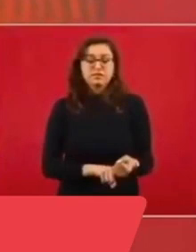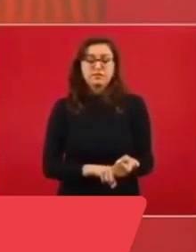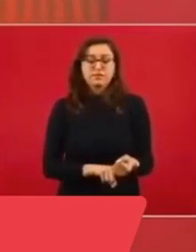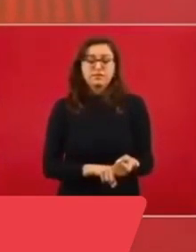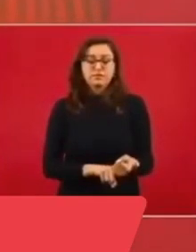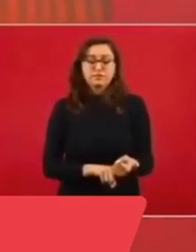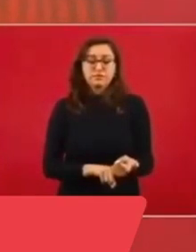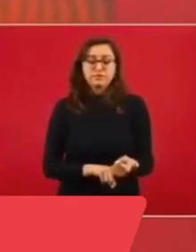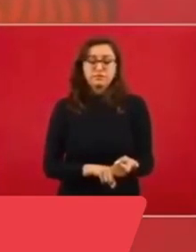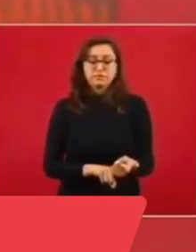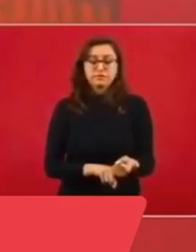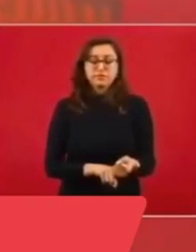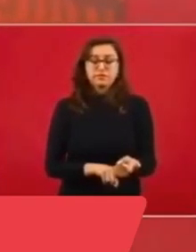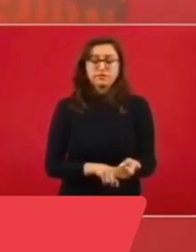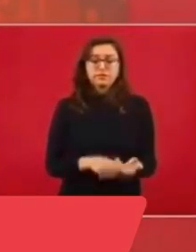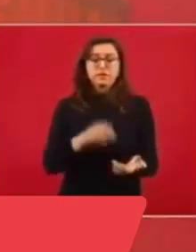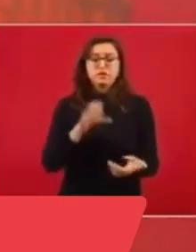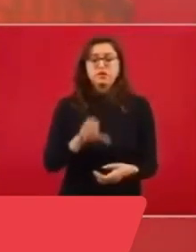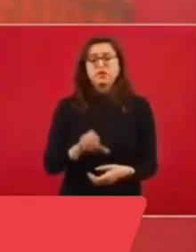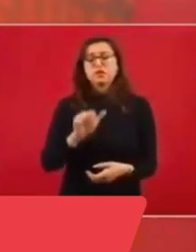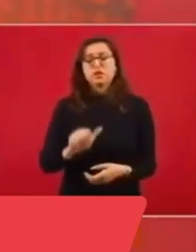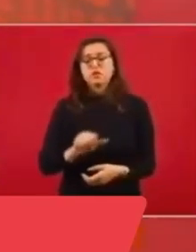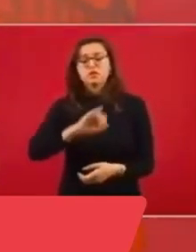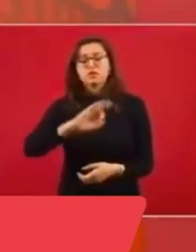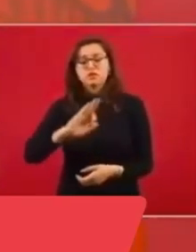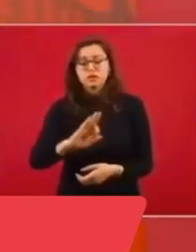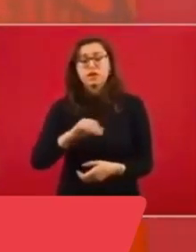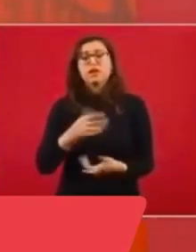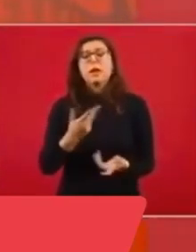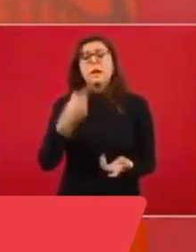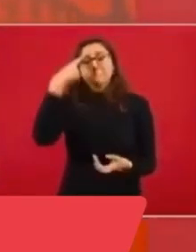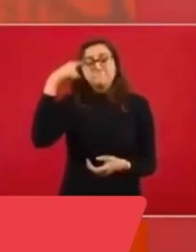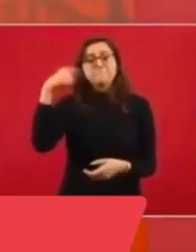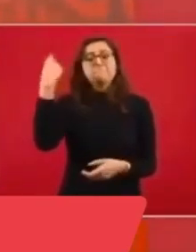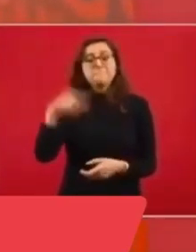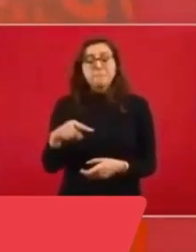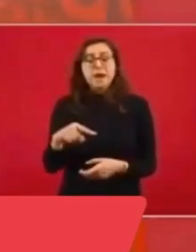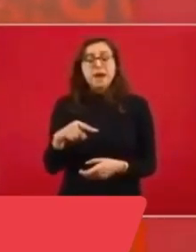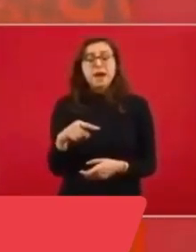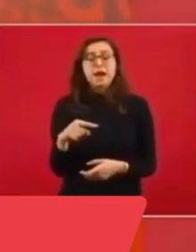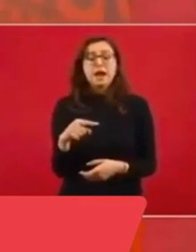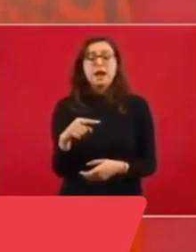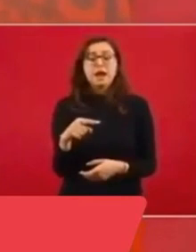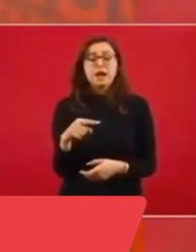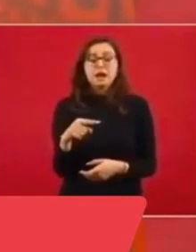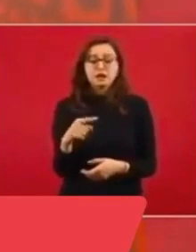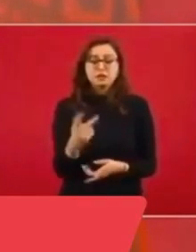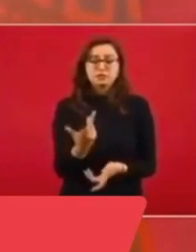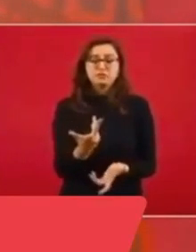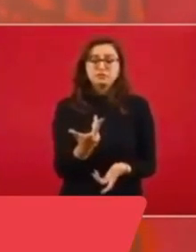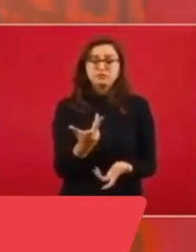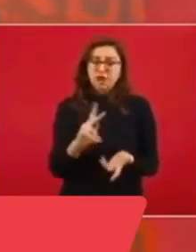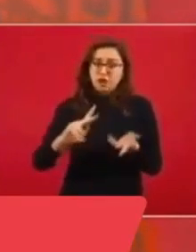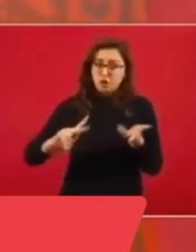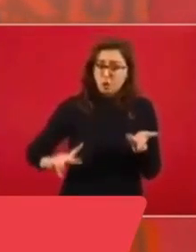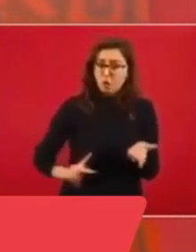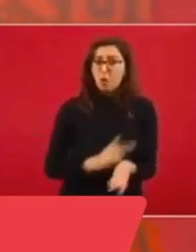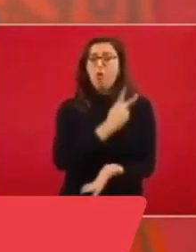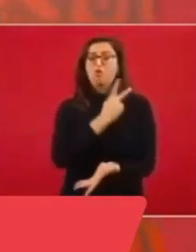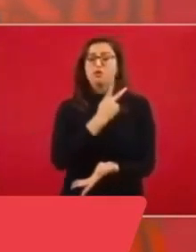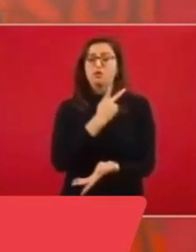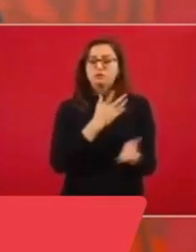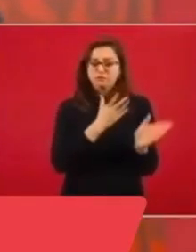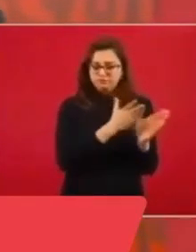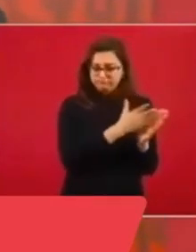como pisotearon al país es decir si nosotros no hacemos de méxico un país de leyes pues no vamos a avanzar